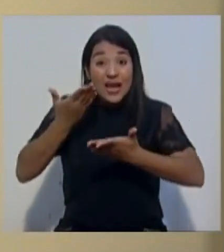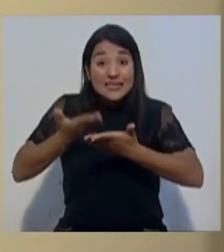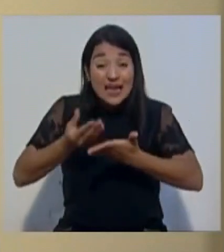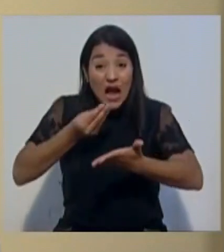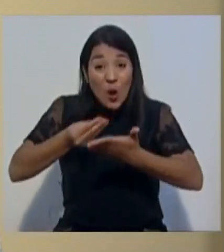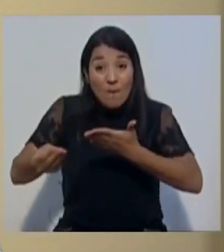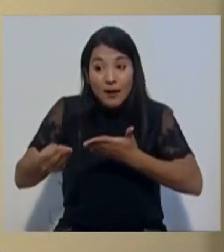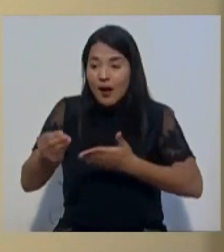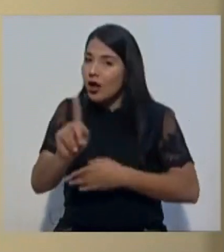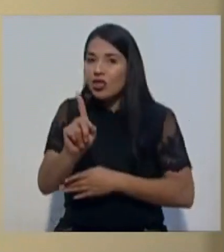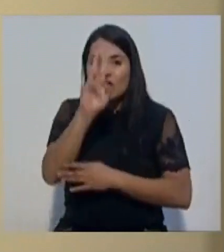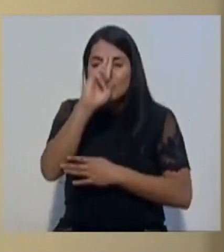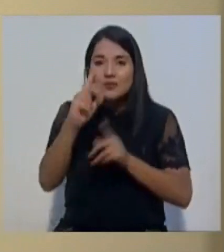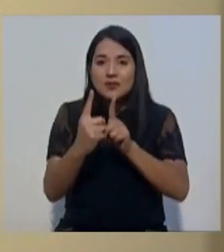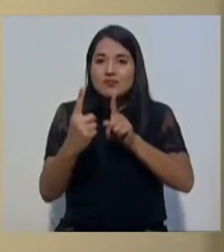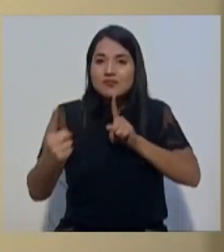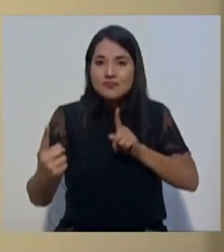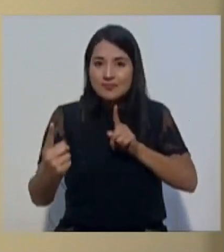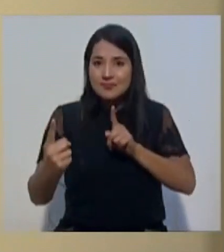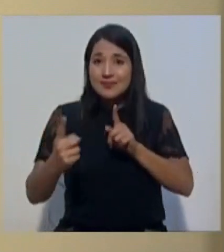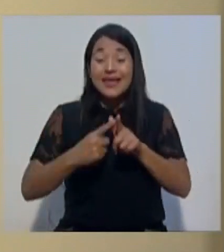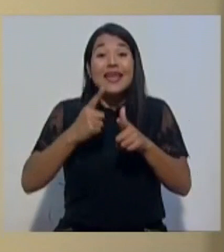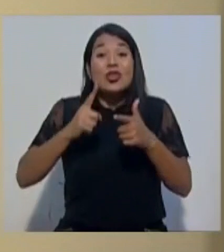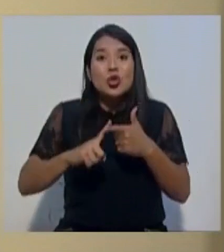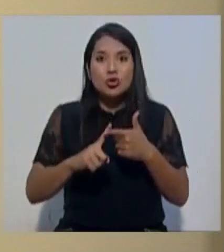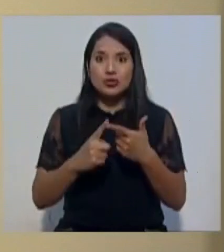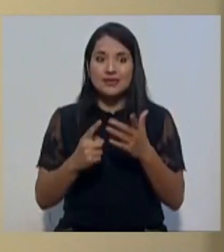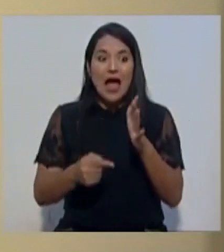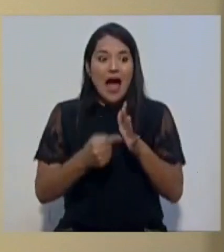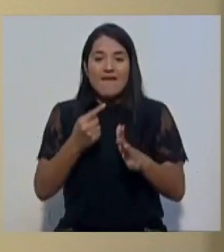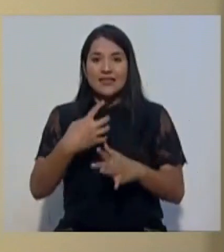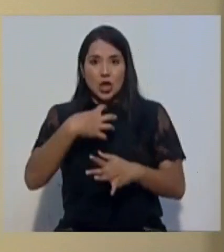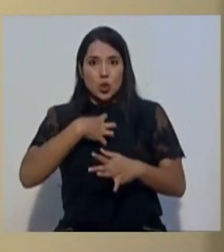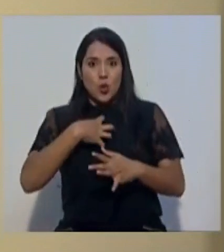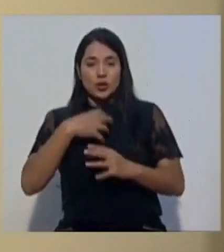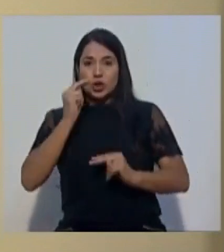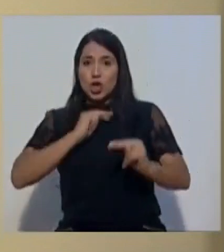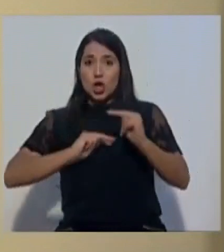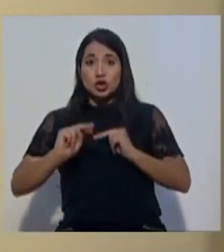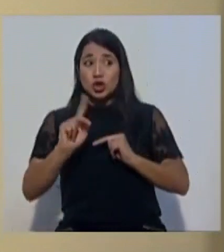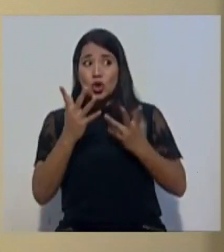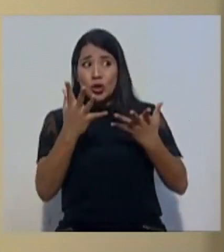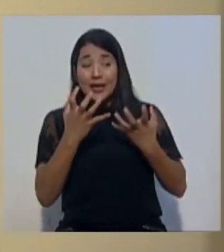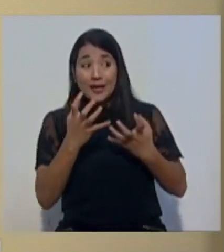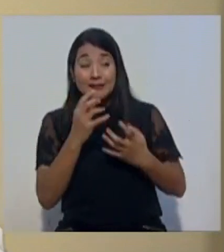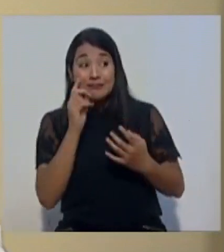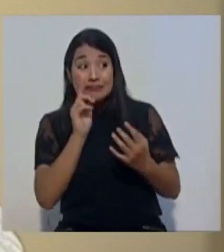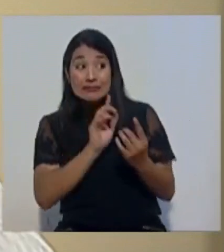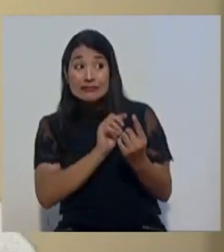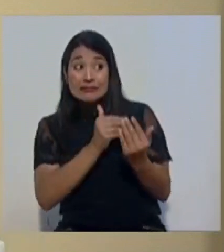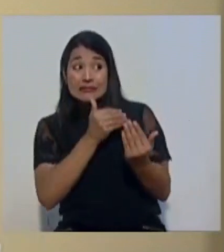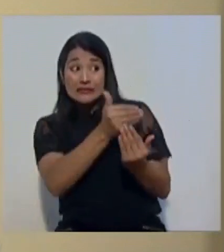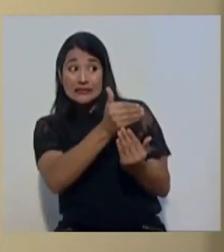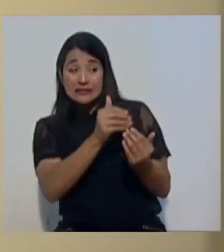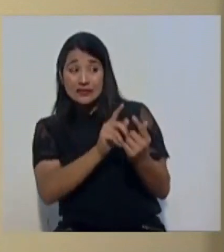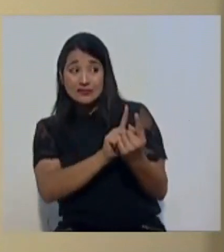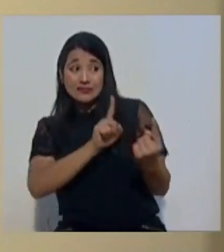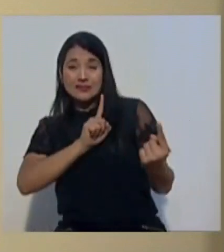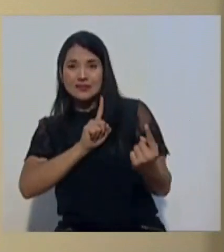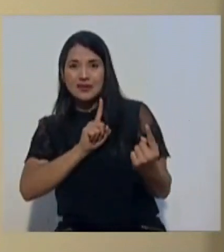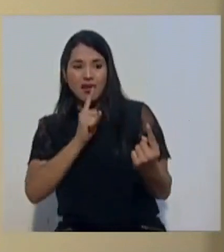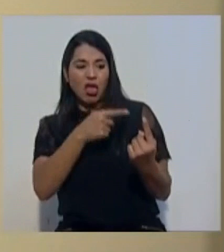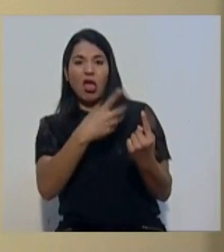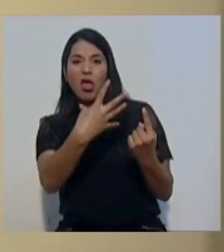distanciamiento. Entonces, los dueños y dueñas no quieren espantar sus clientelas, tampoco en los restaurantes ni en las cafeterías, pero entonces